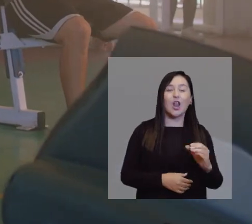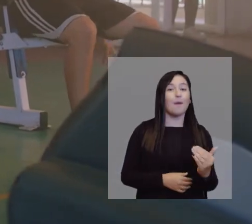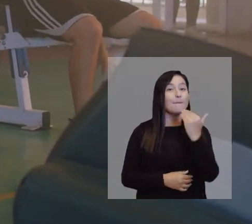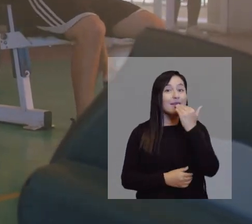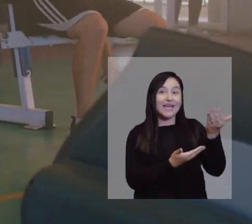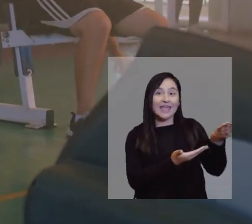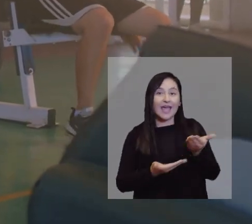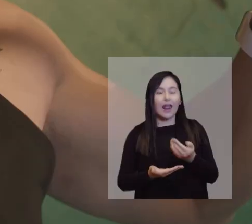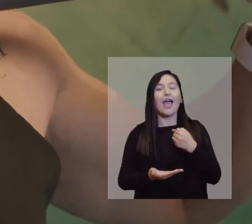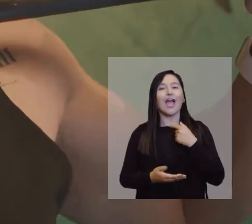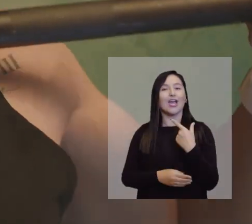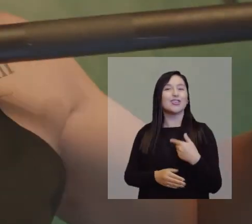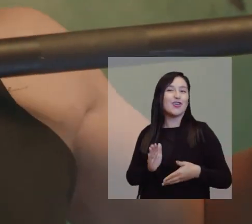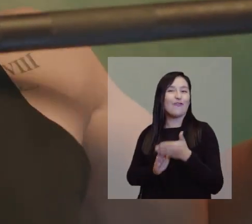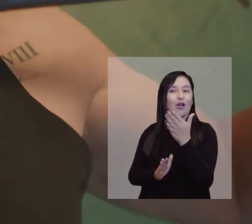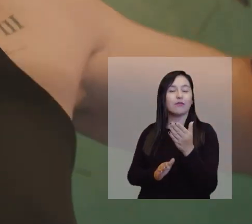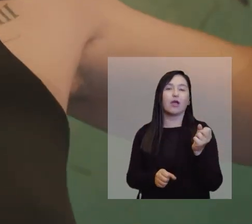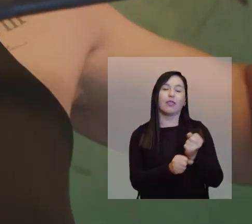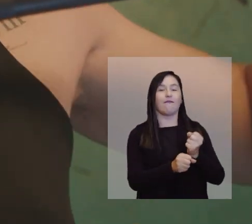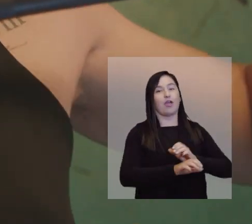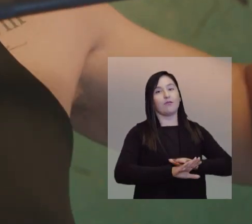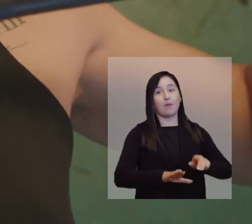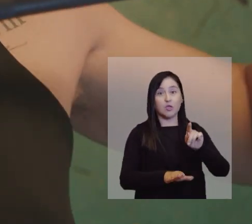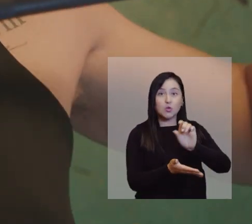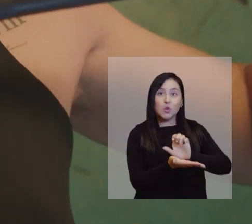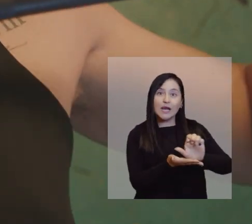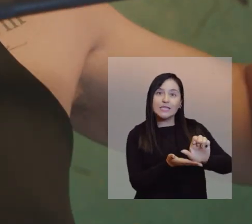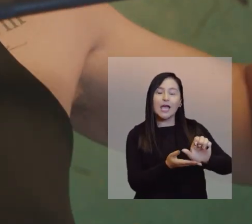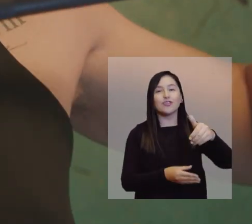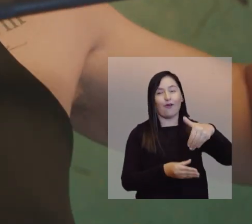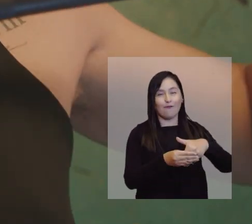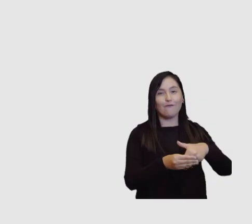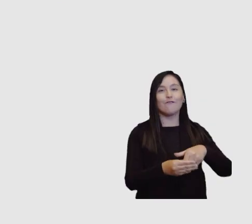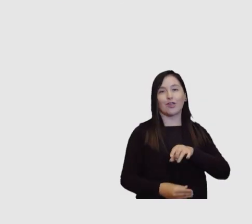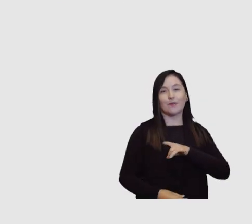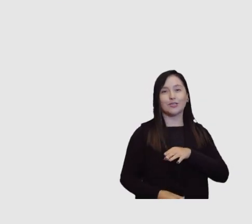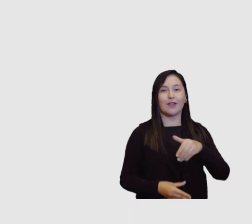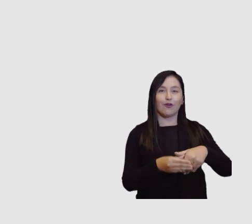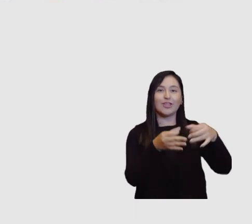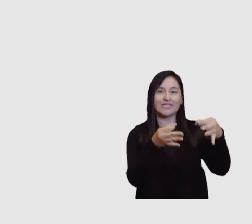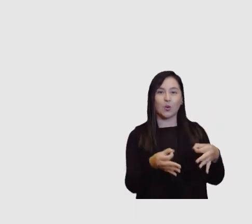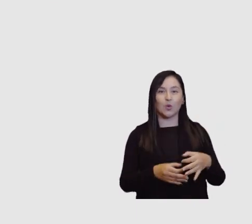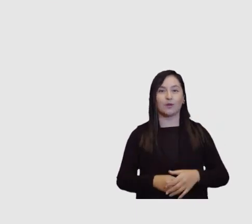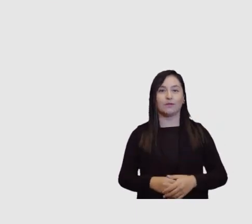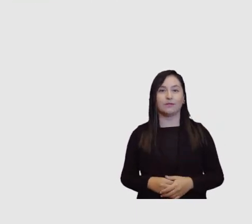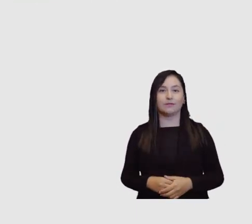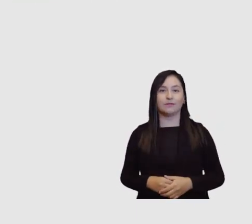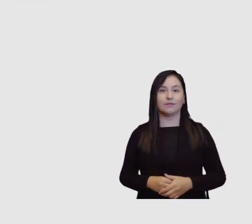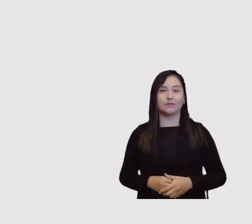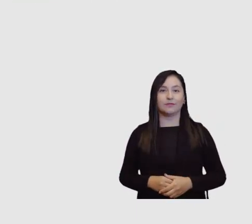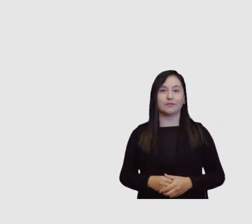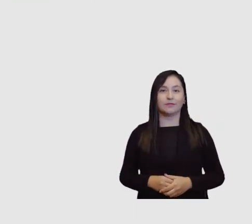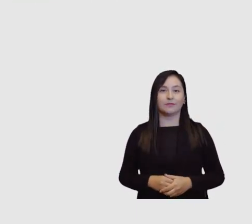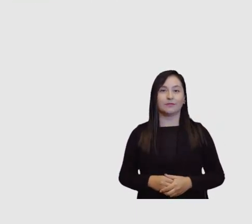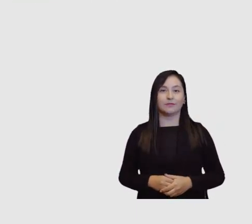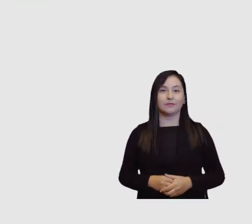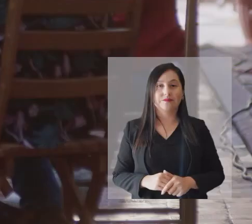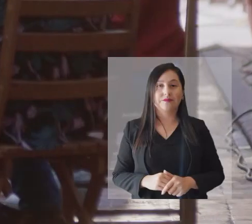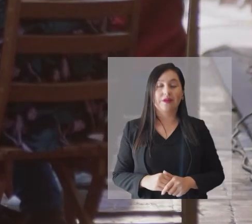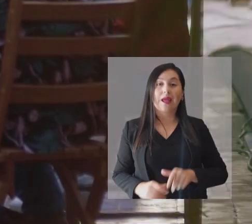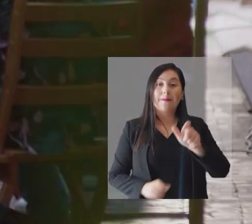llegaron las pizzas ya voy al tiro vota por chile vota seguro